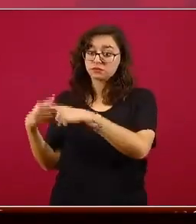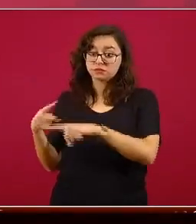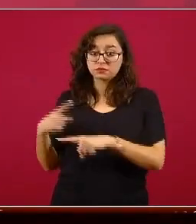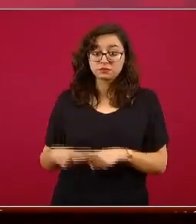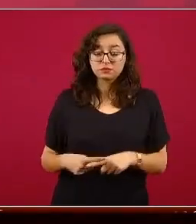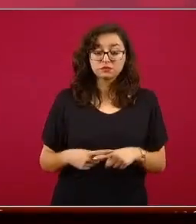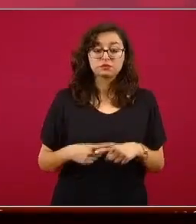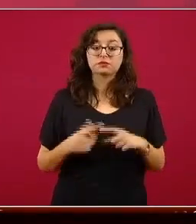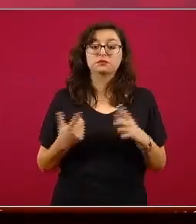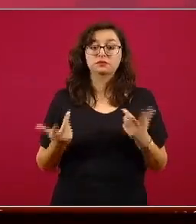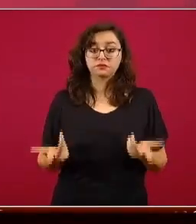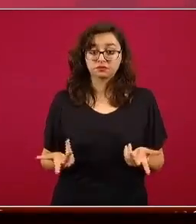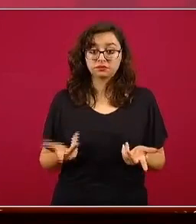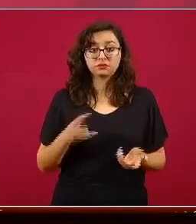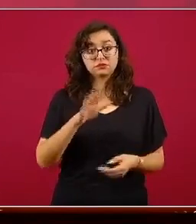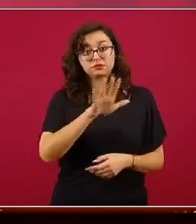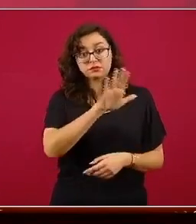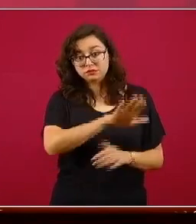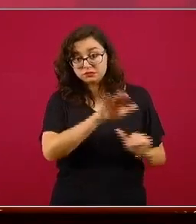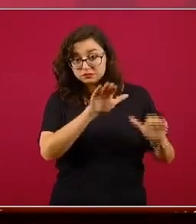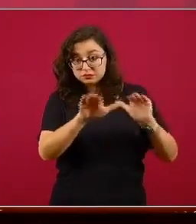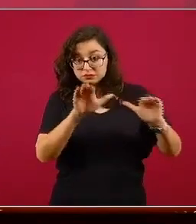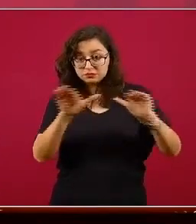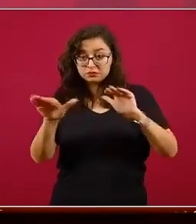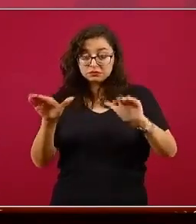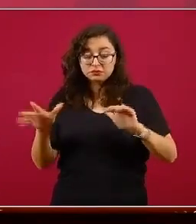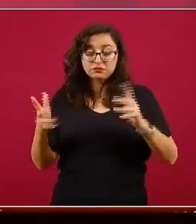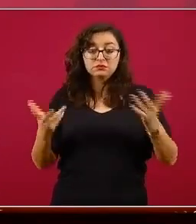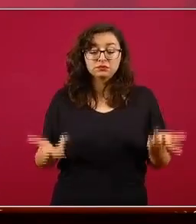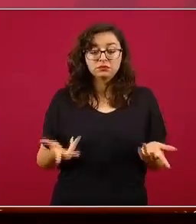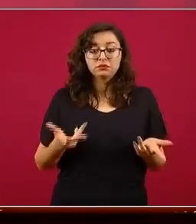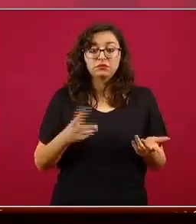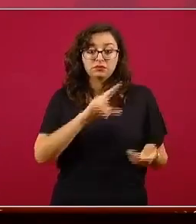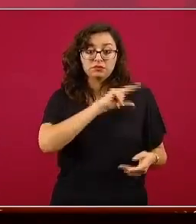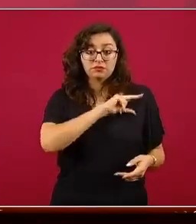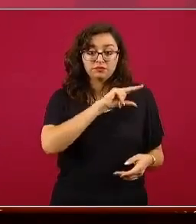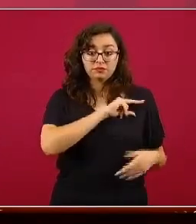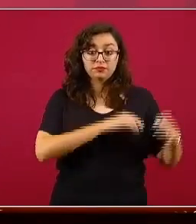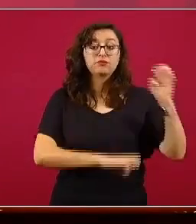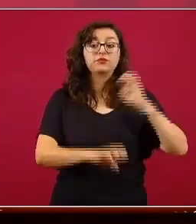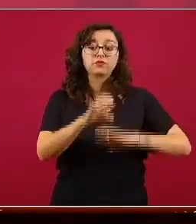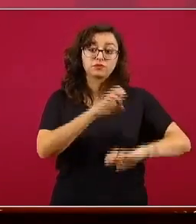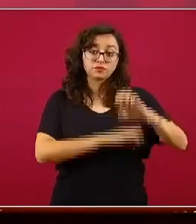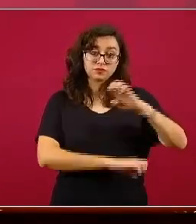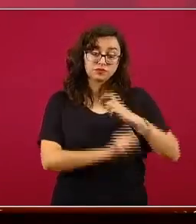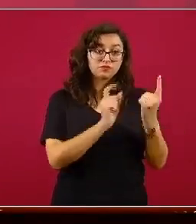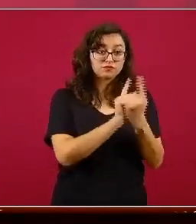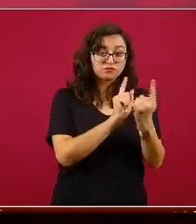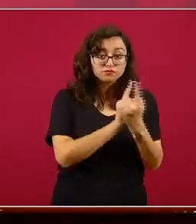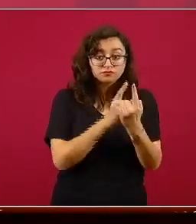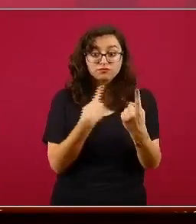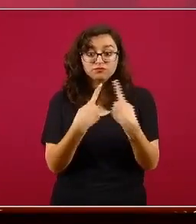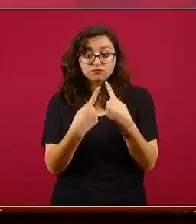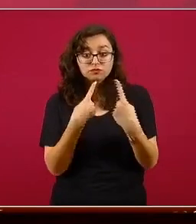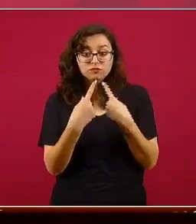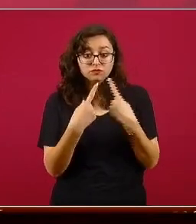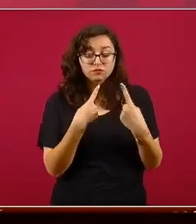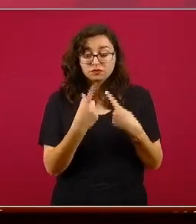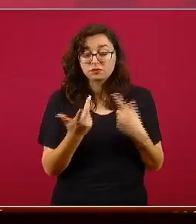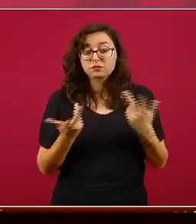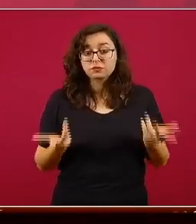un acercamiento con los distintos organismos del sector empresarial y comercial. Entonces ella está,